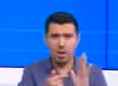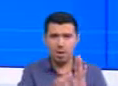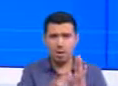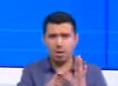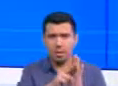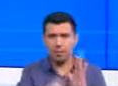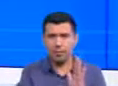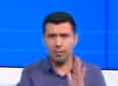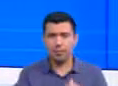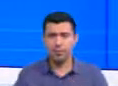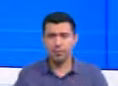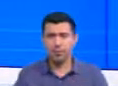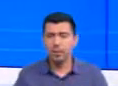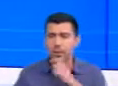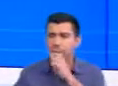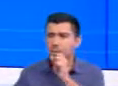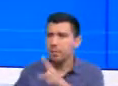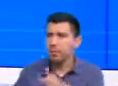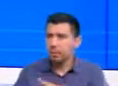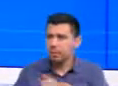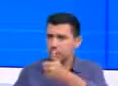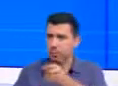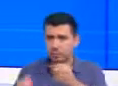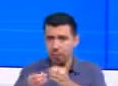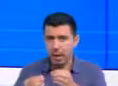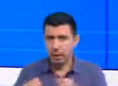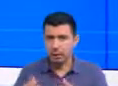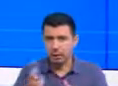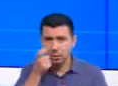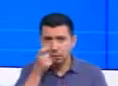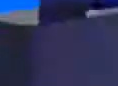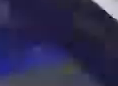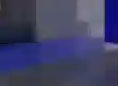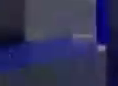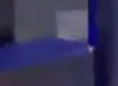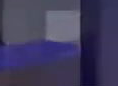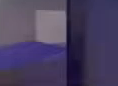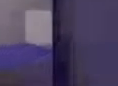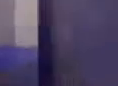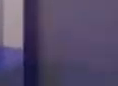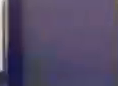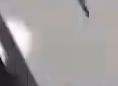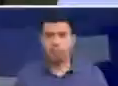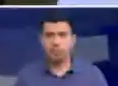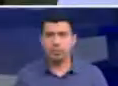Mayor, ¿habrá nuevas intervenciones del Grupo Élite ahora en la ciudad de Cúcuta?